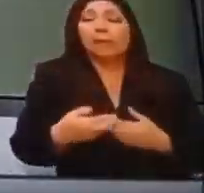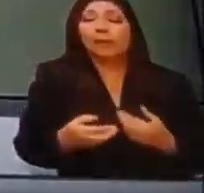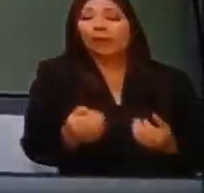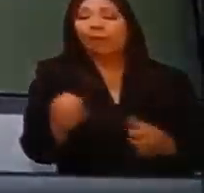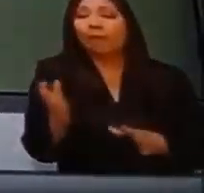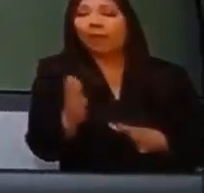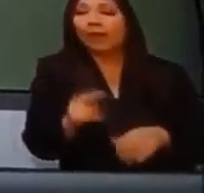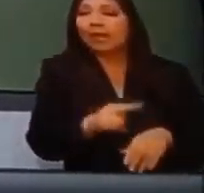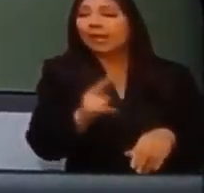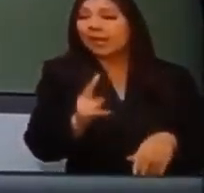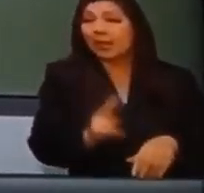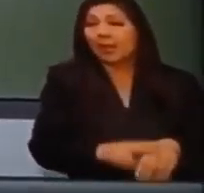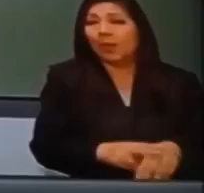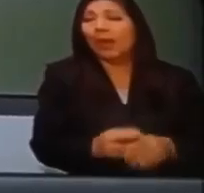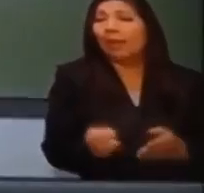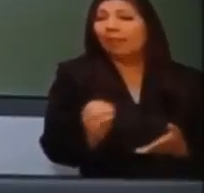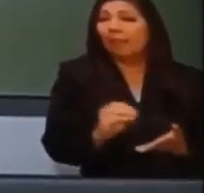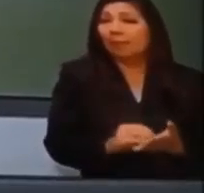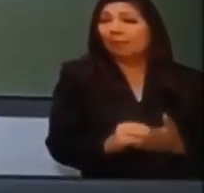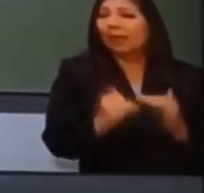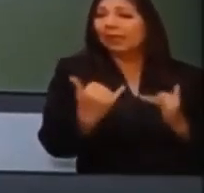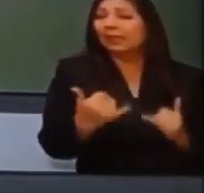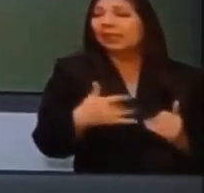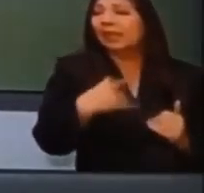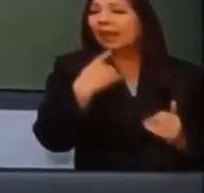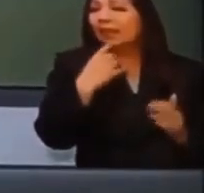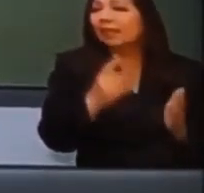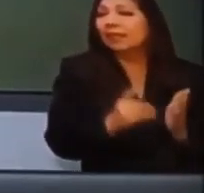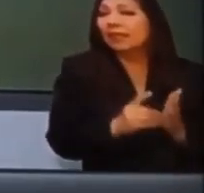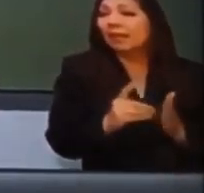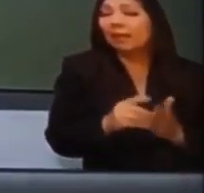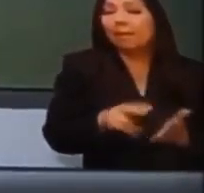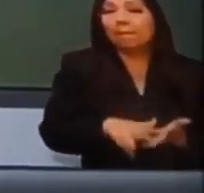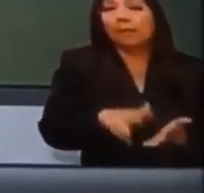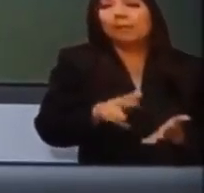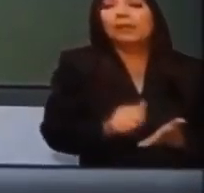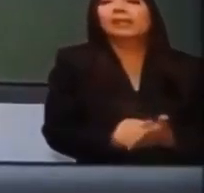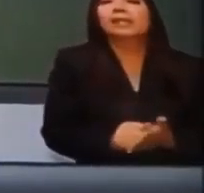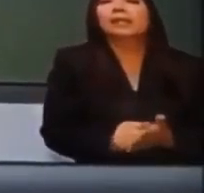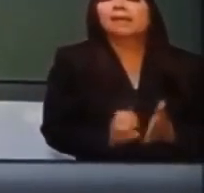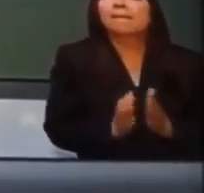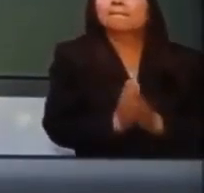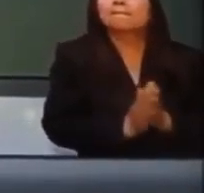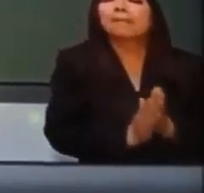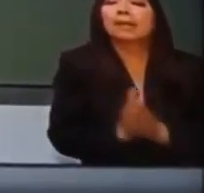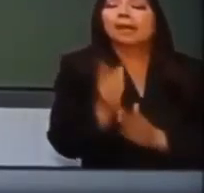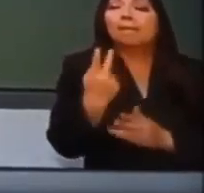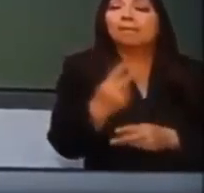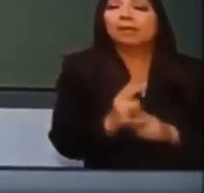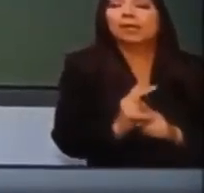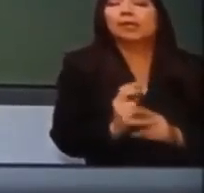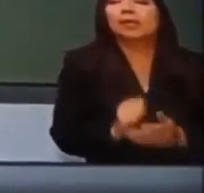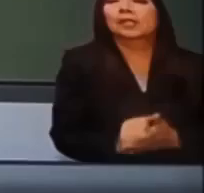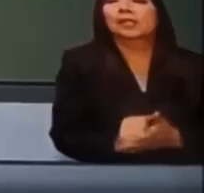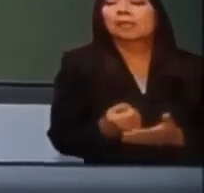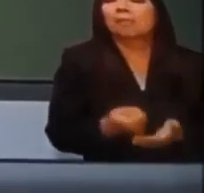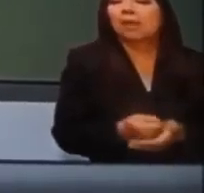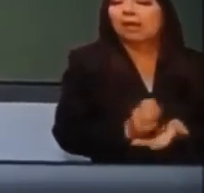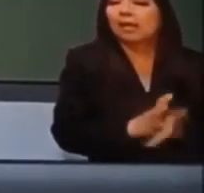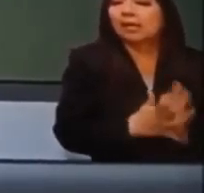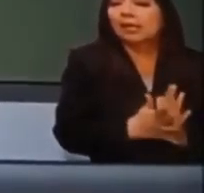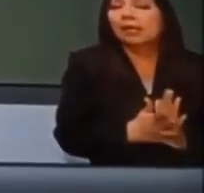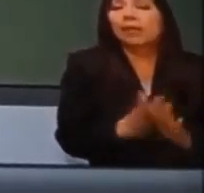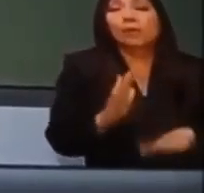producidos por fenómenos naturales. Además, en ese mismo sentido, el dictamen aprobado establecía beneficios para la prestación de servicios